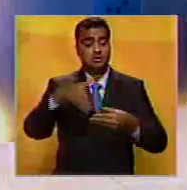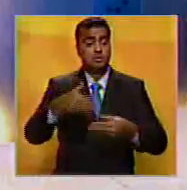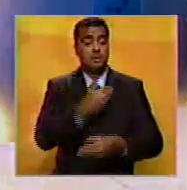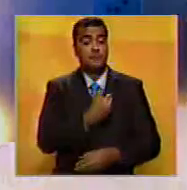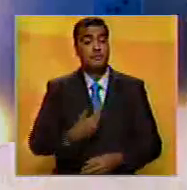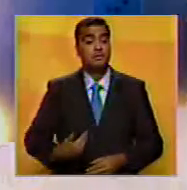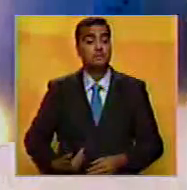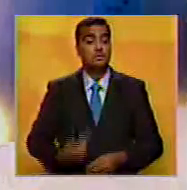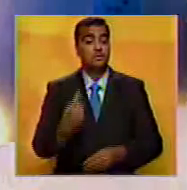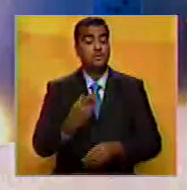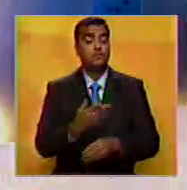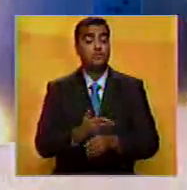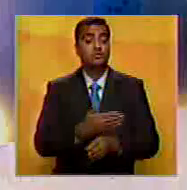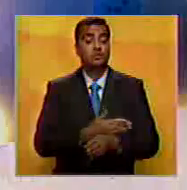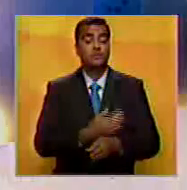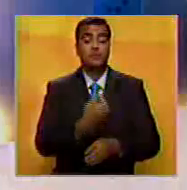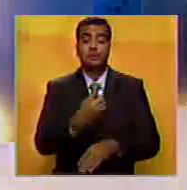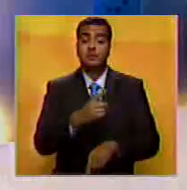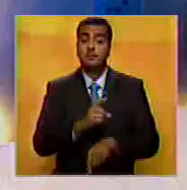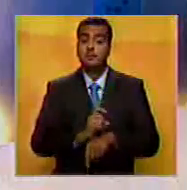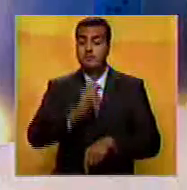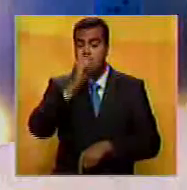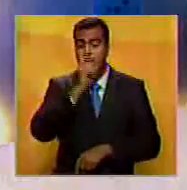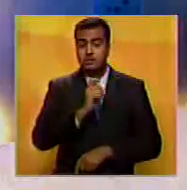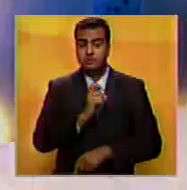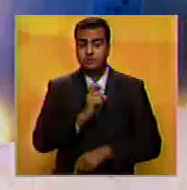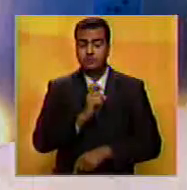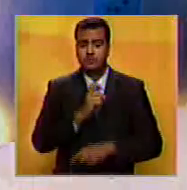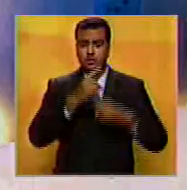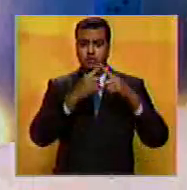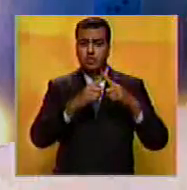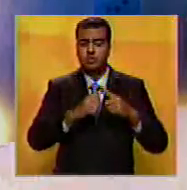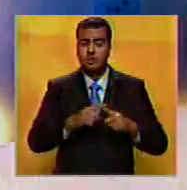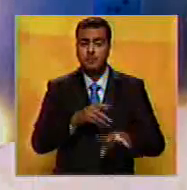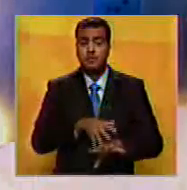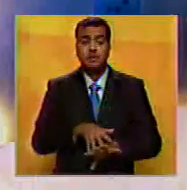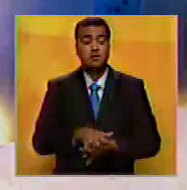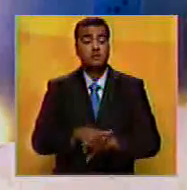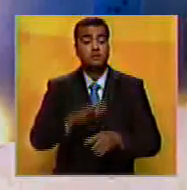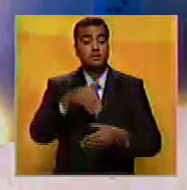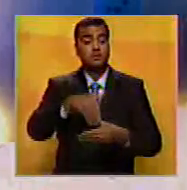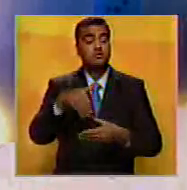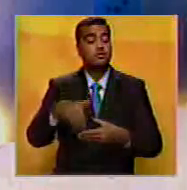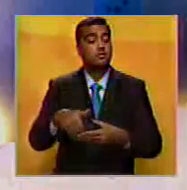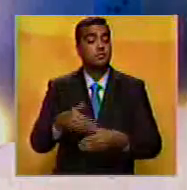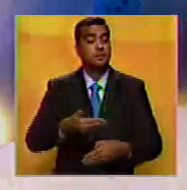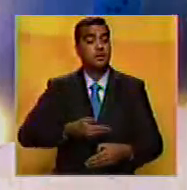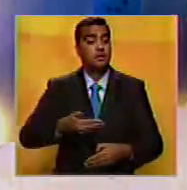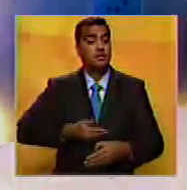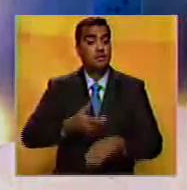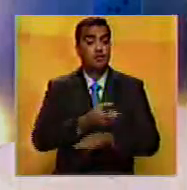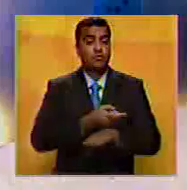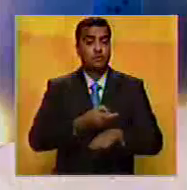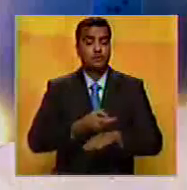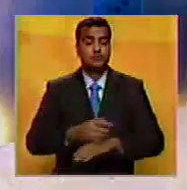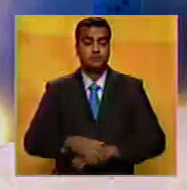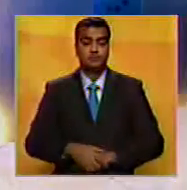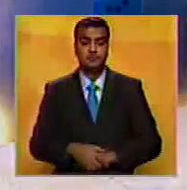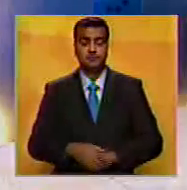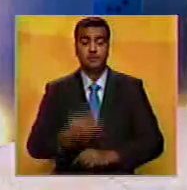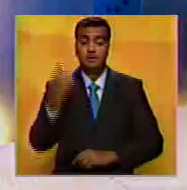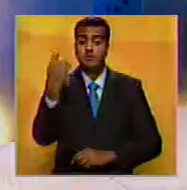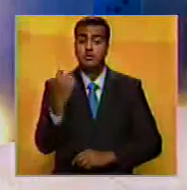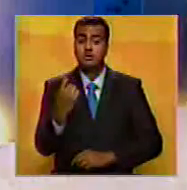presidenciales anticipadas este mismo año y un cronograma integral que incluya comicios regionales y municipales. Posteriormente,